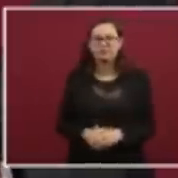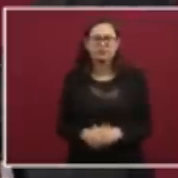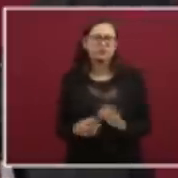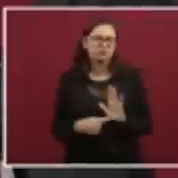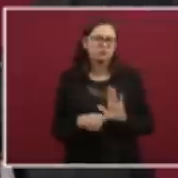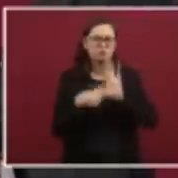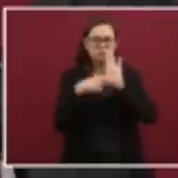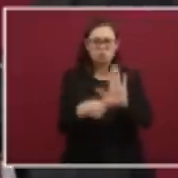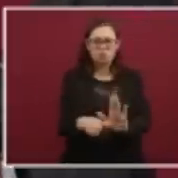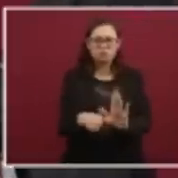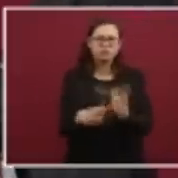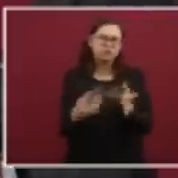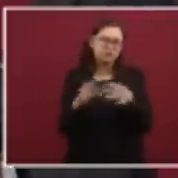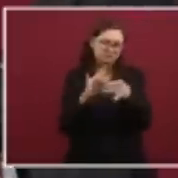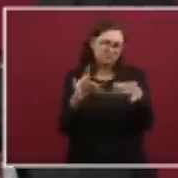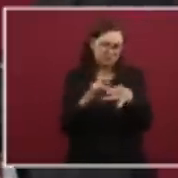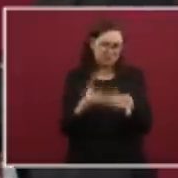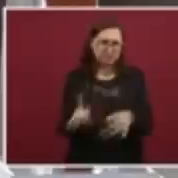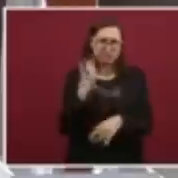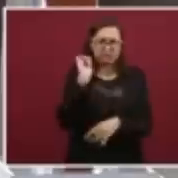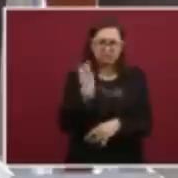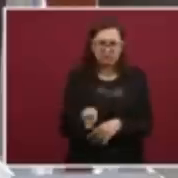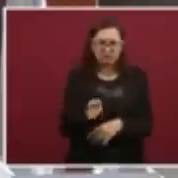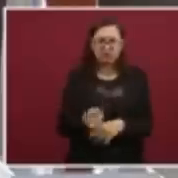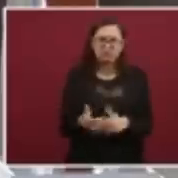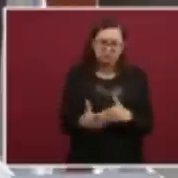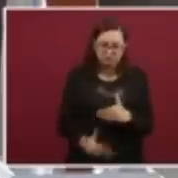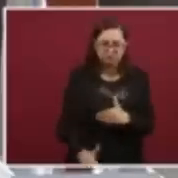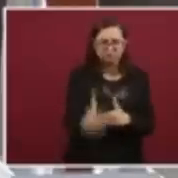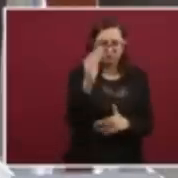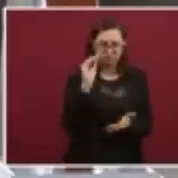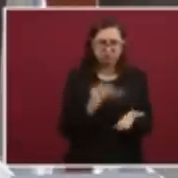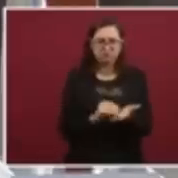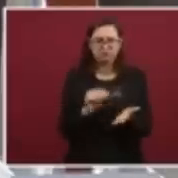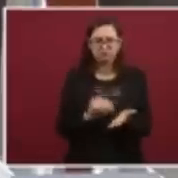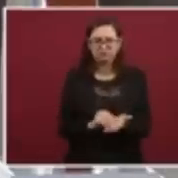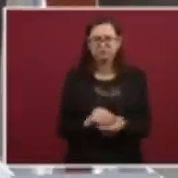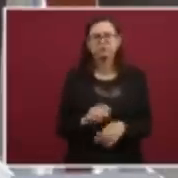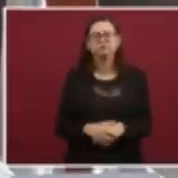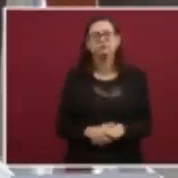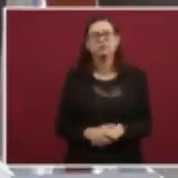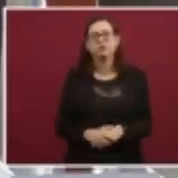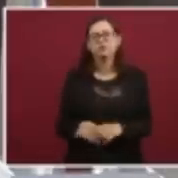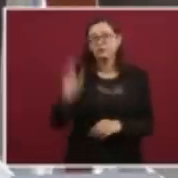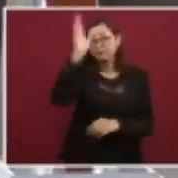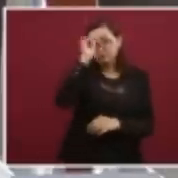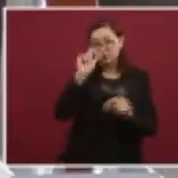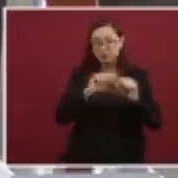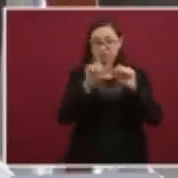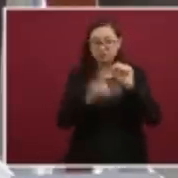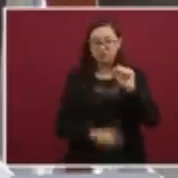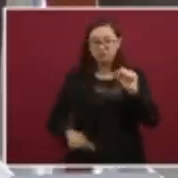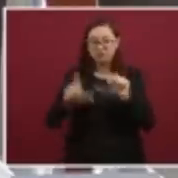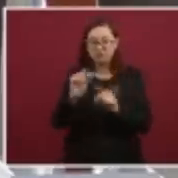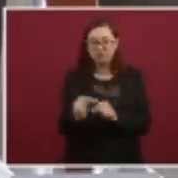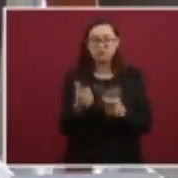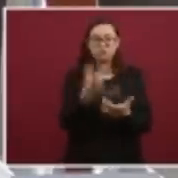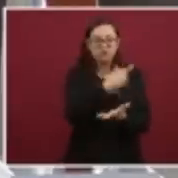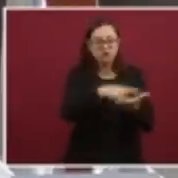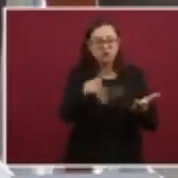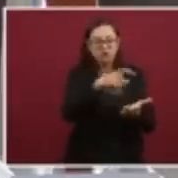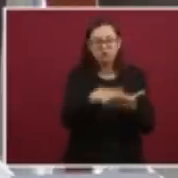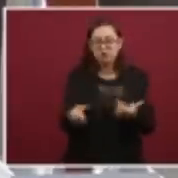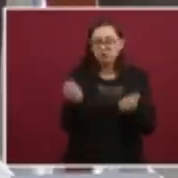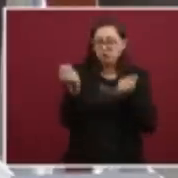esto no se acaba hasta que se acaba. La siguiente. Tenemos ese convenio nacional de insumos para la salud en lugar de